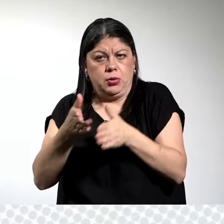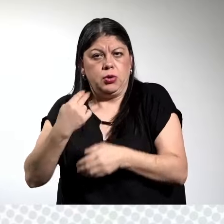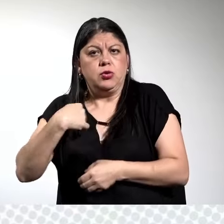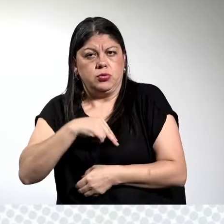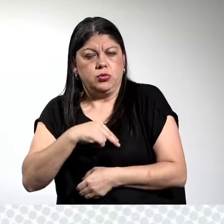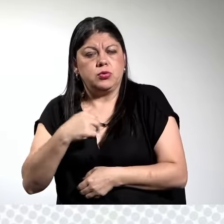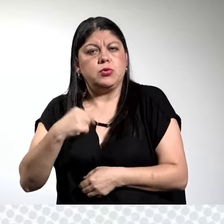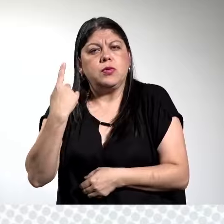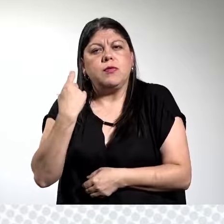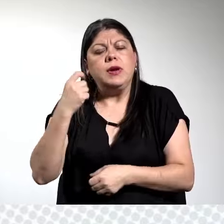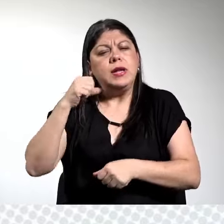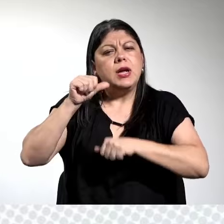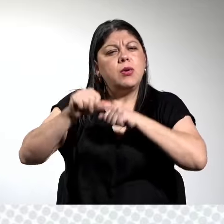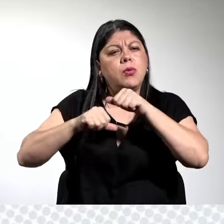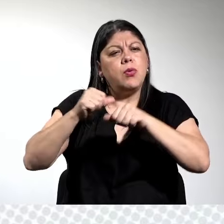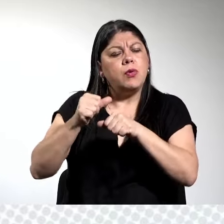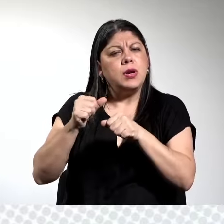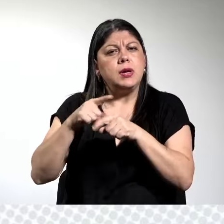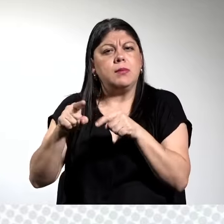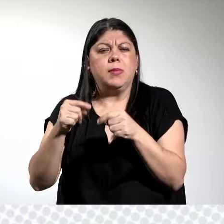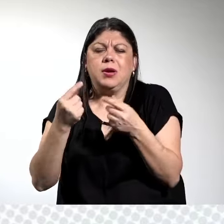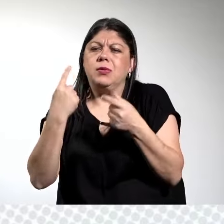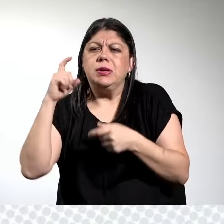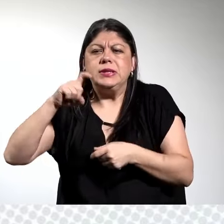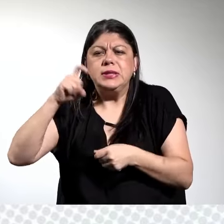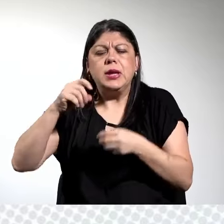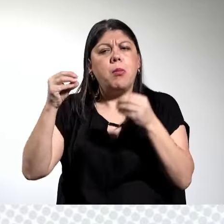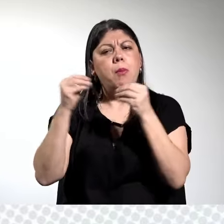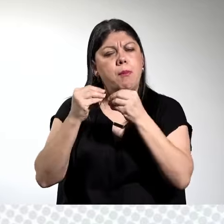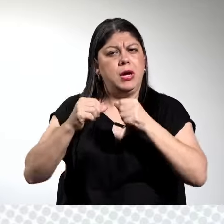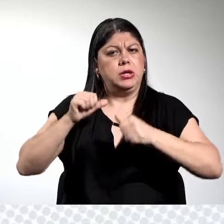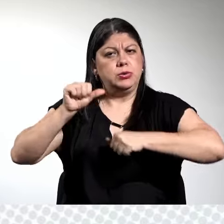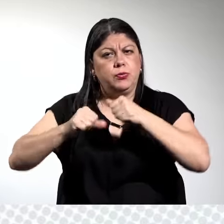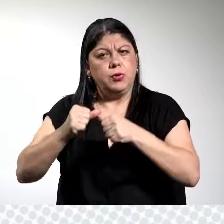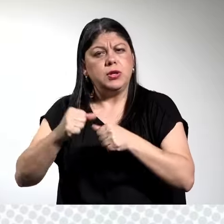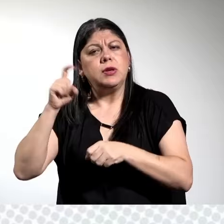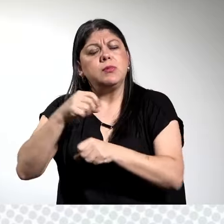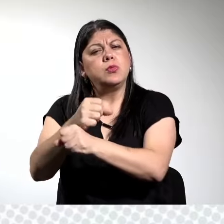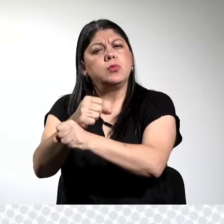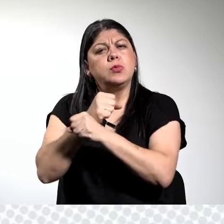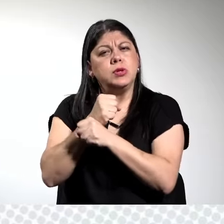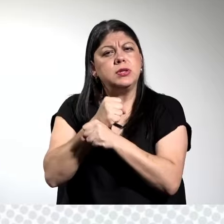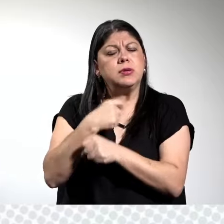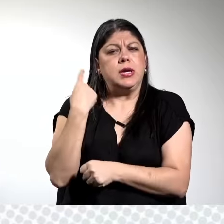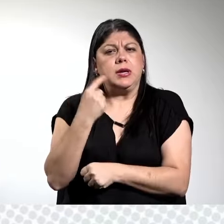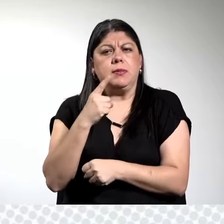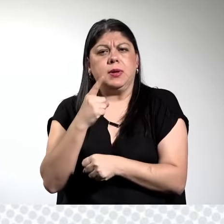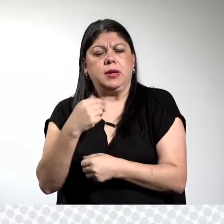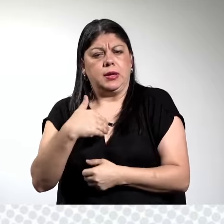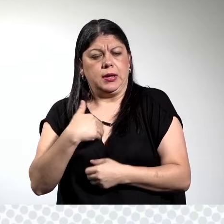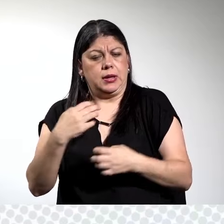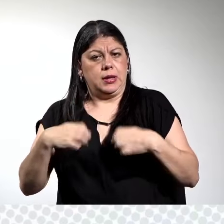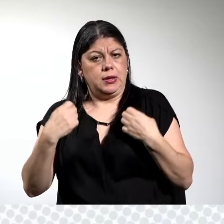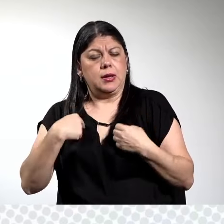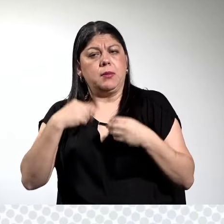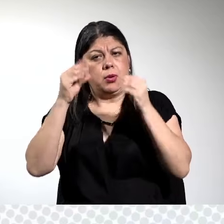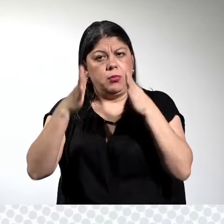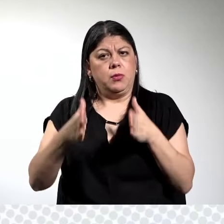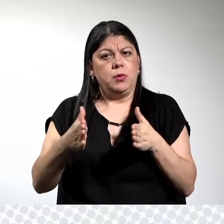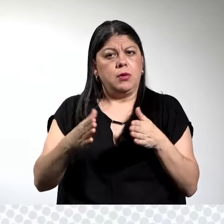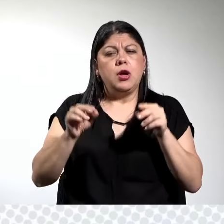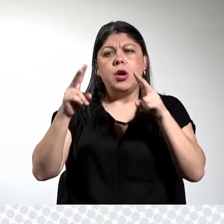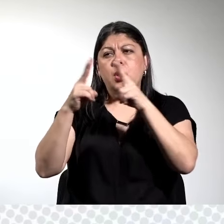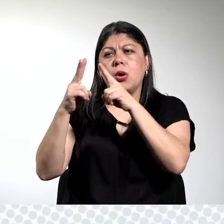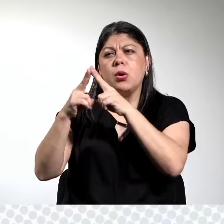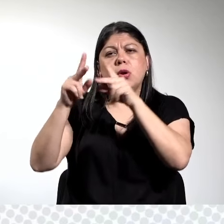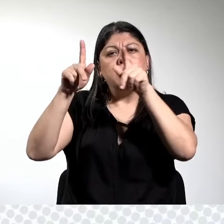ha habido esfuerzos de una red nacional de cuidado que ha sido muy insuficiente. Creemos que tiene que asegurarse que, por ejemplo, a mí me toca, porque soy profesor, conocer muchísimo